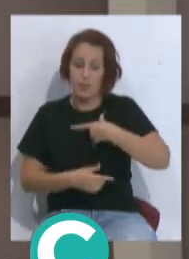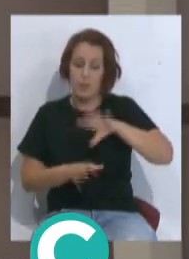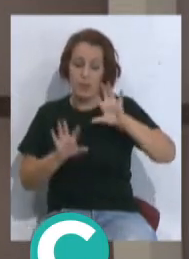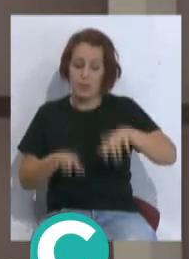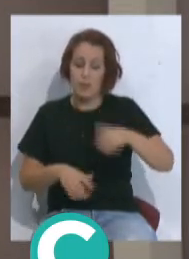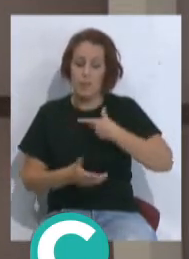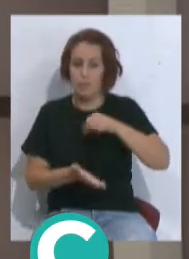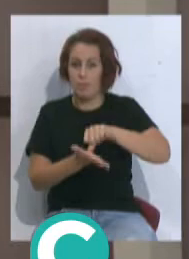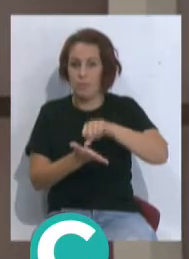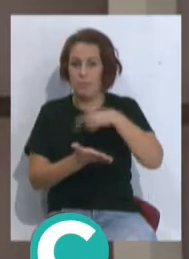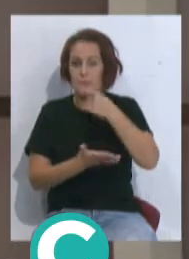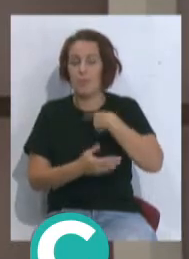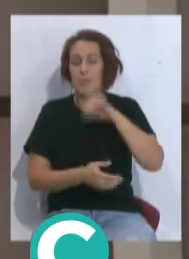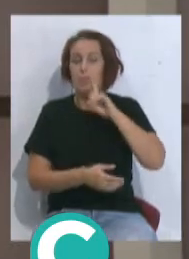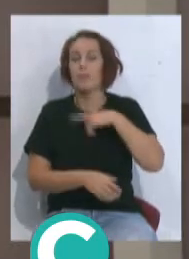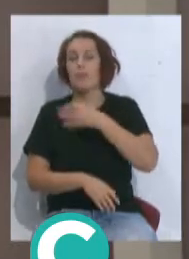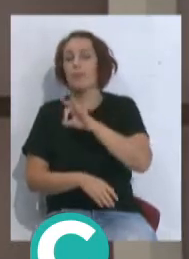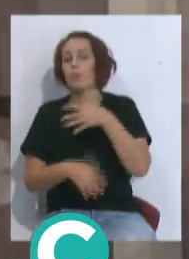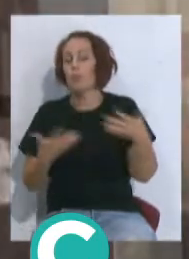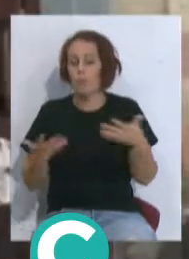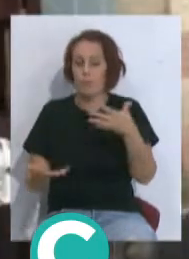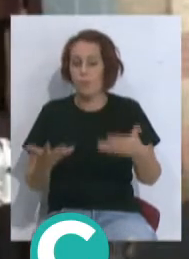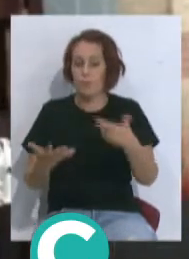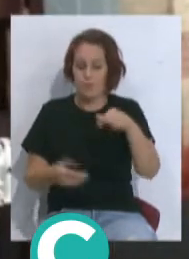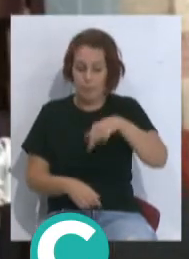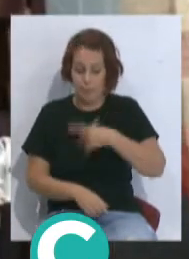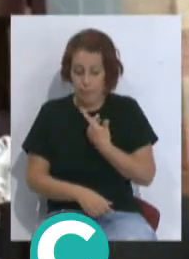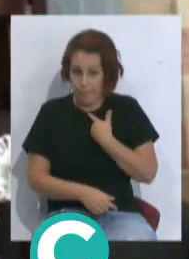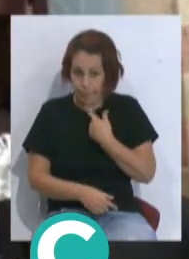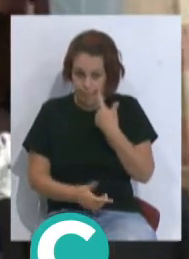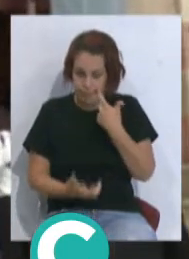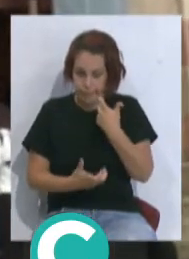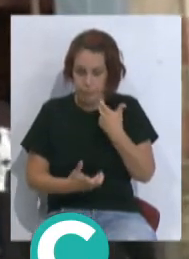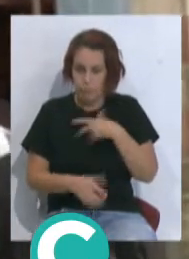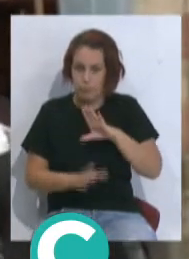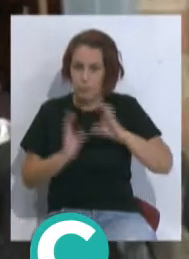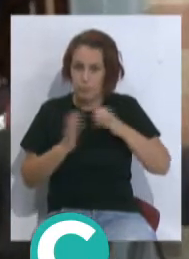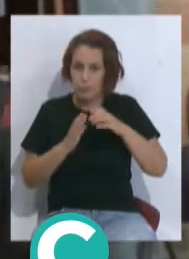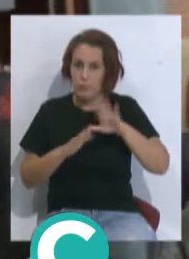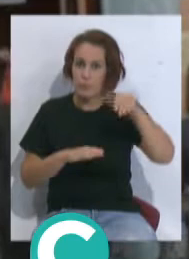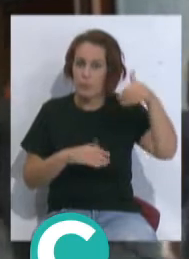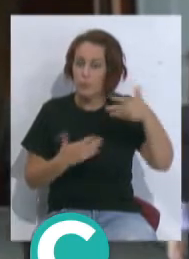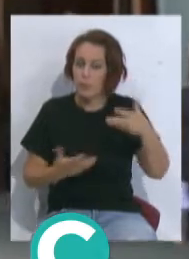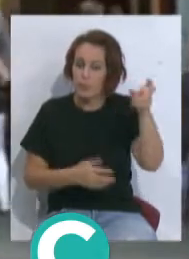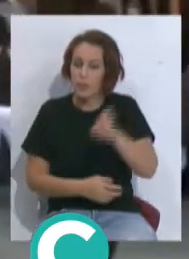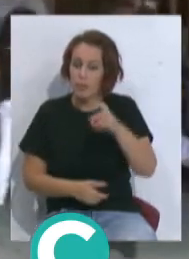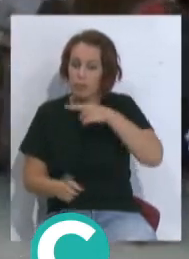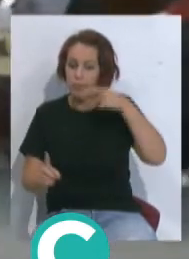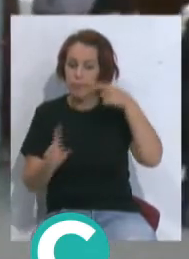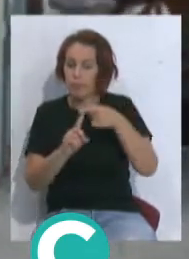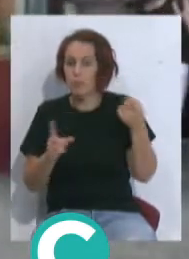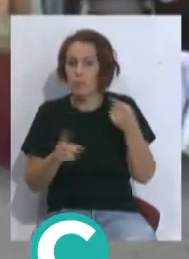que decía que cuál era mentira y cuál era verdad, ¿no? Pues aquí se puede reflejar perfectamente qué agrupación de fuera realmente viene